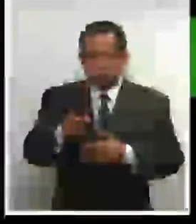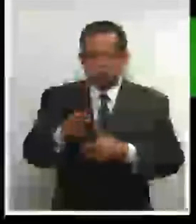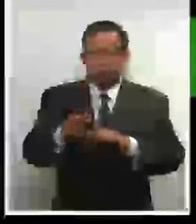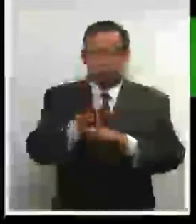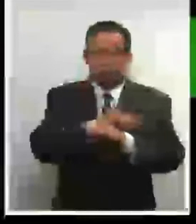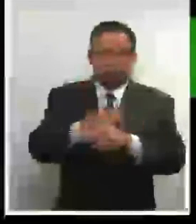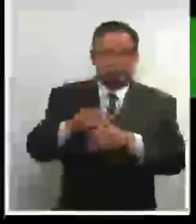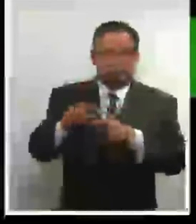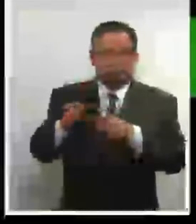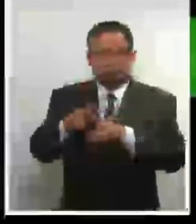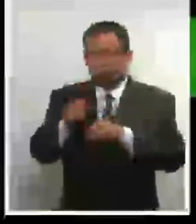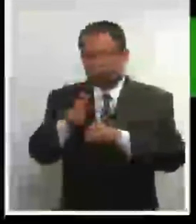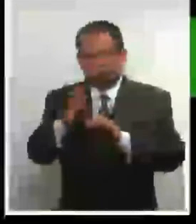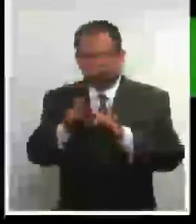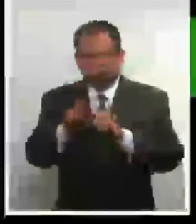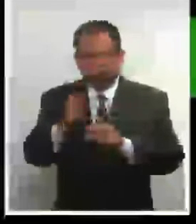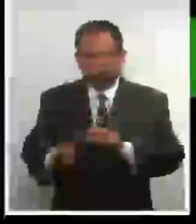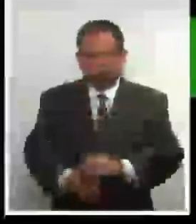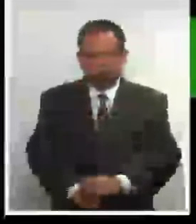retiró la reserva en el numeral 5.